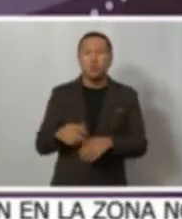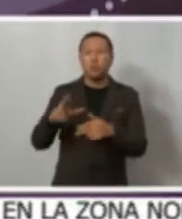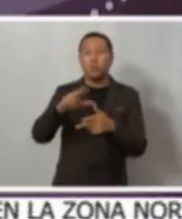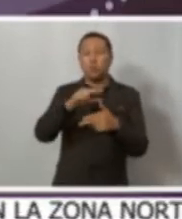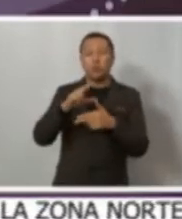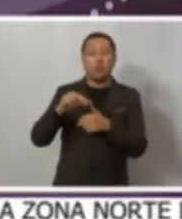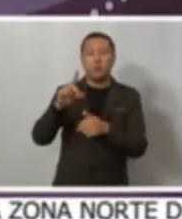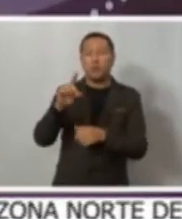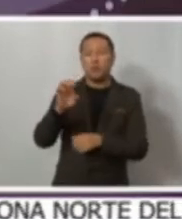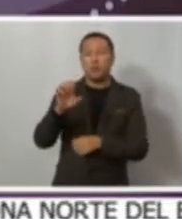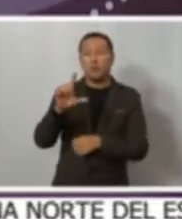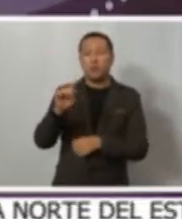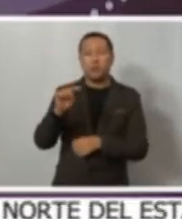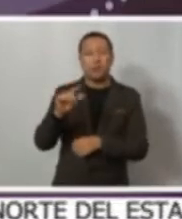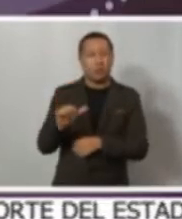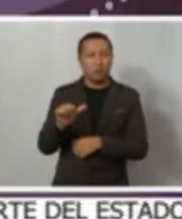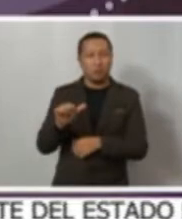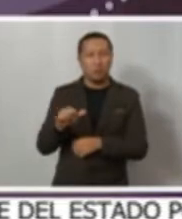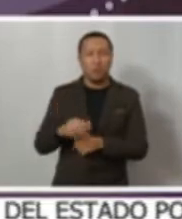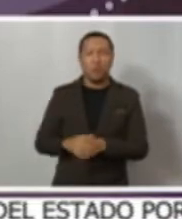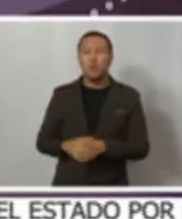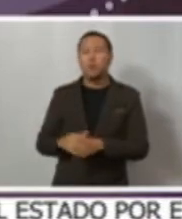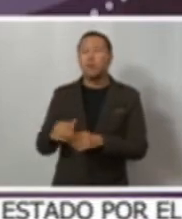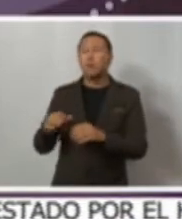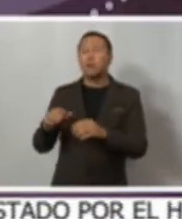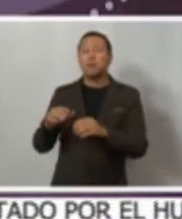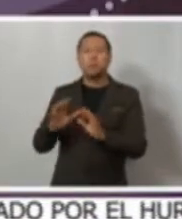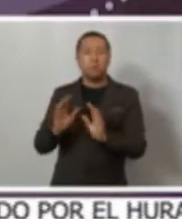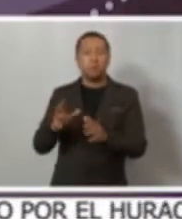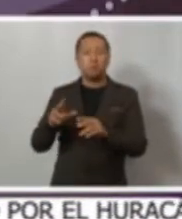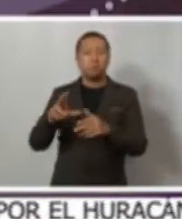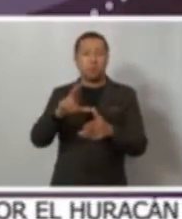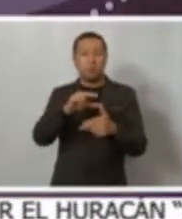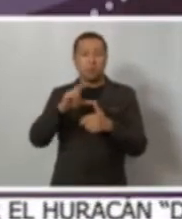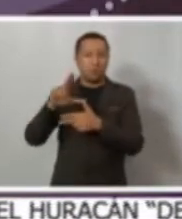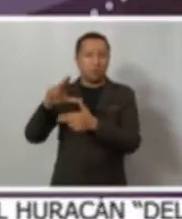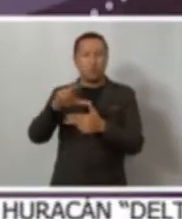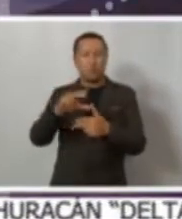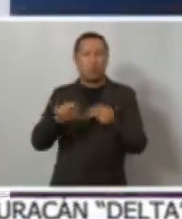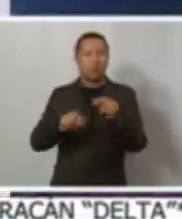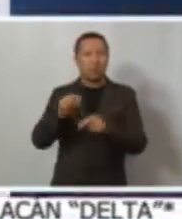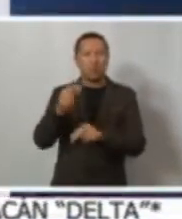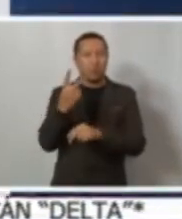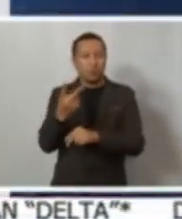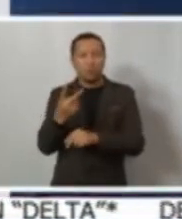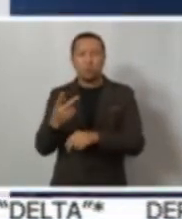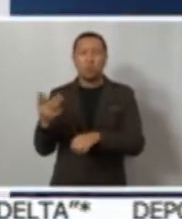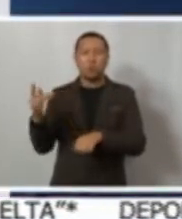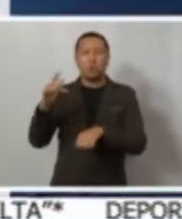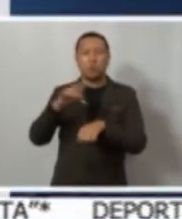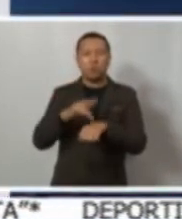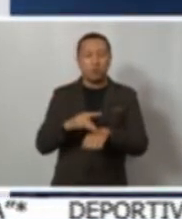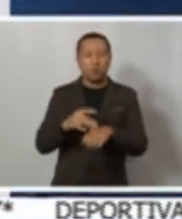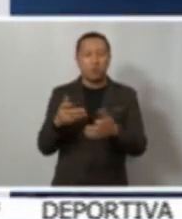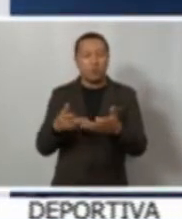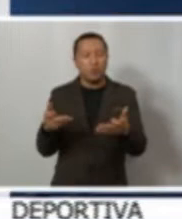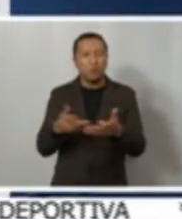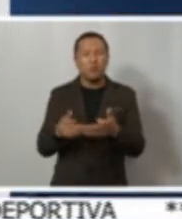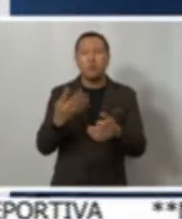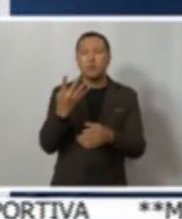Y es que el centro del huracán Delta, ahora como categoría 2, entró a tierra aproximadamente a las 5:30 horas, se localiza a